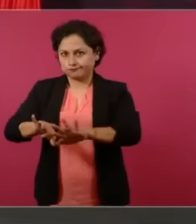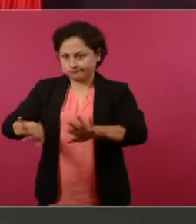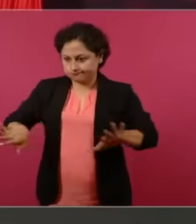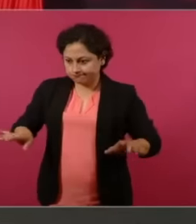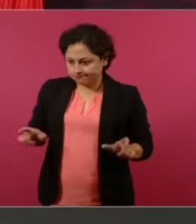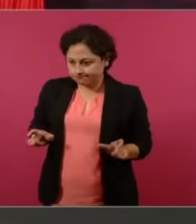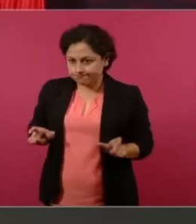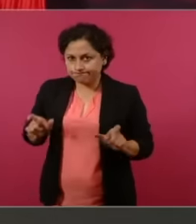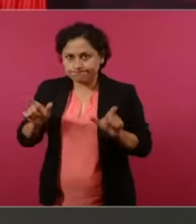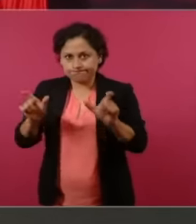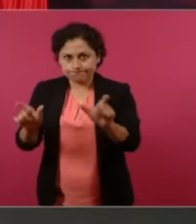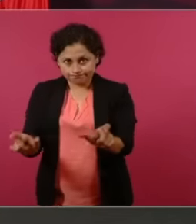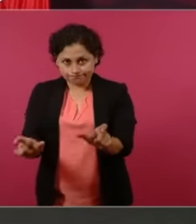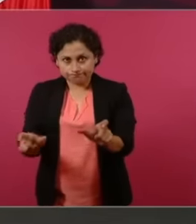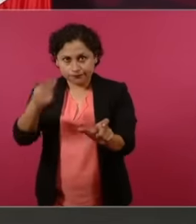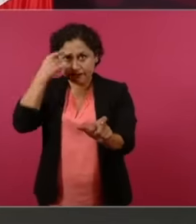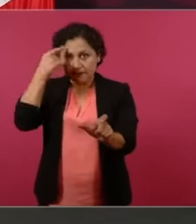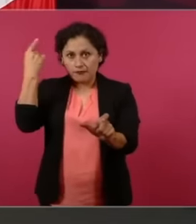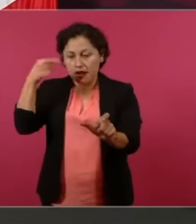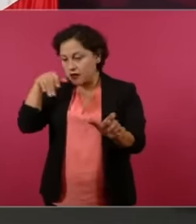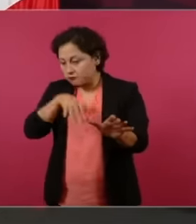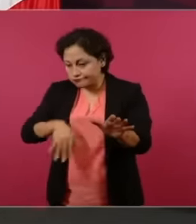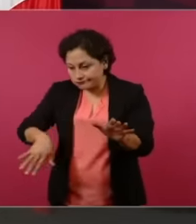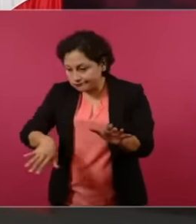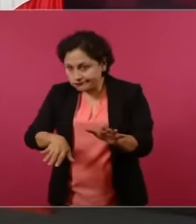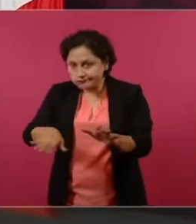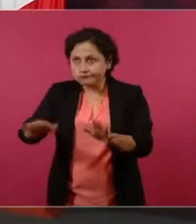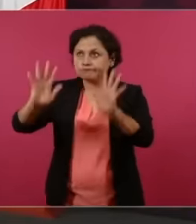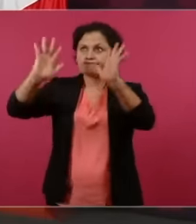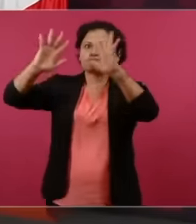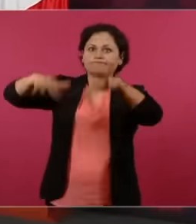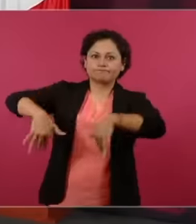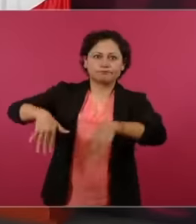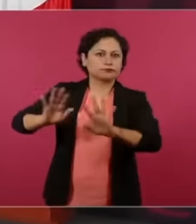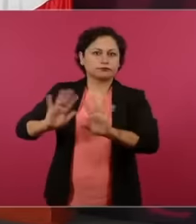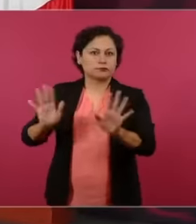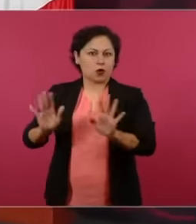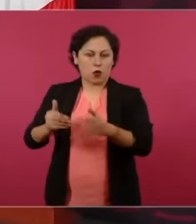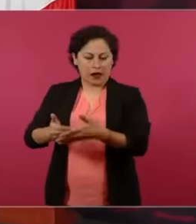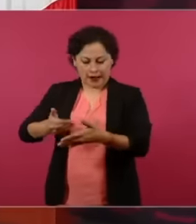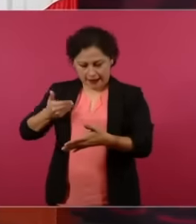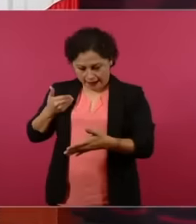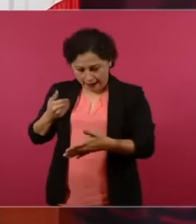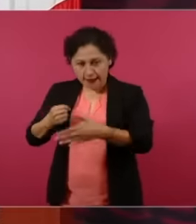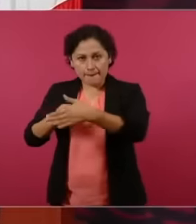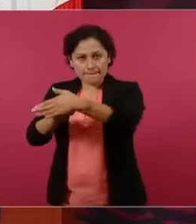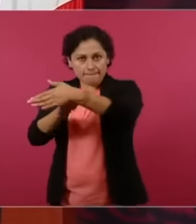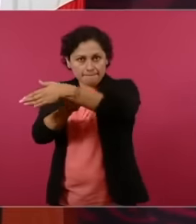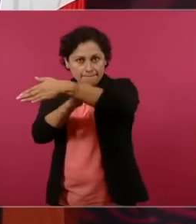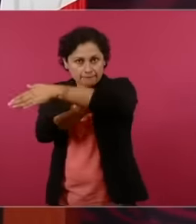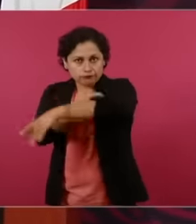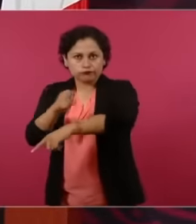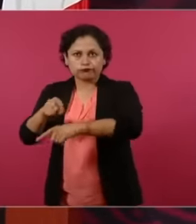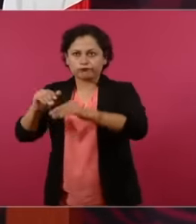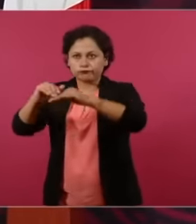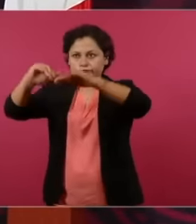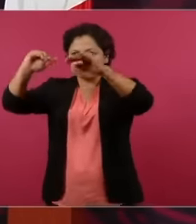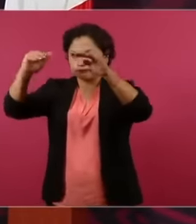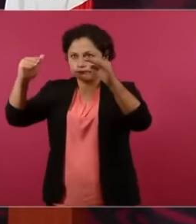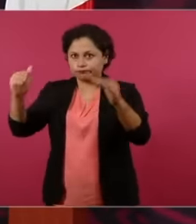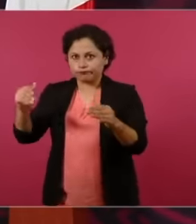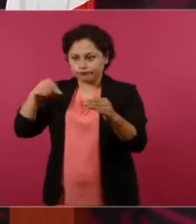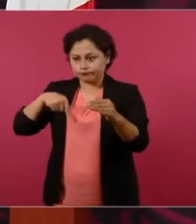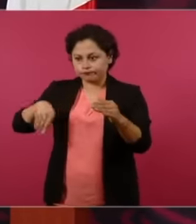para evitar derrumbes, proteger a los rescatistas, y lleva